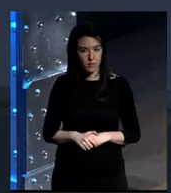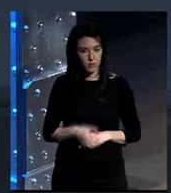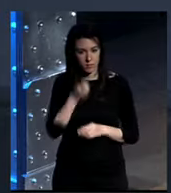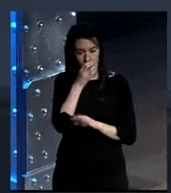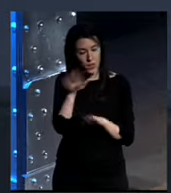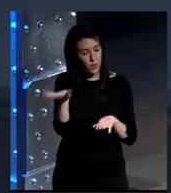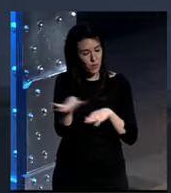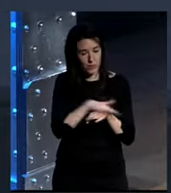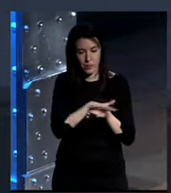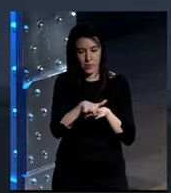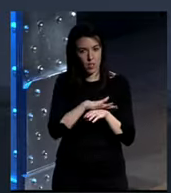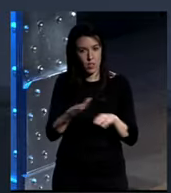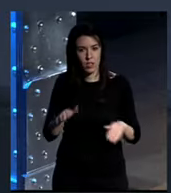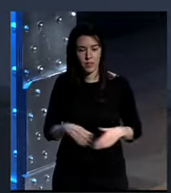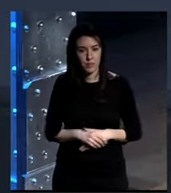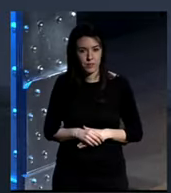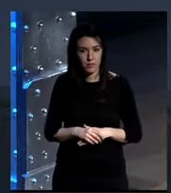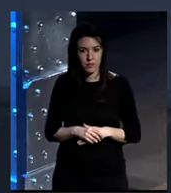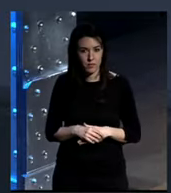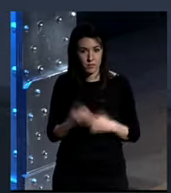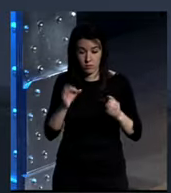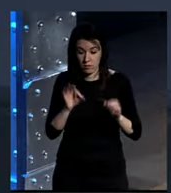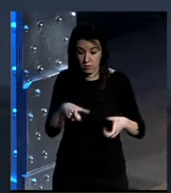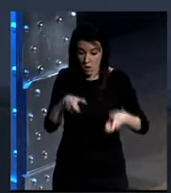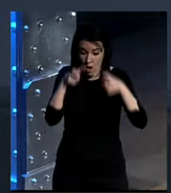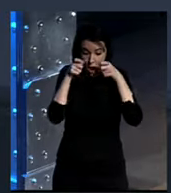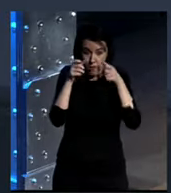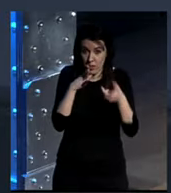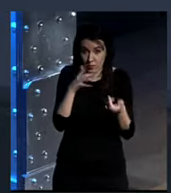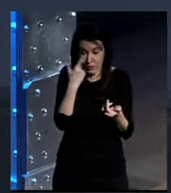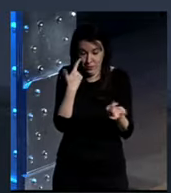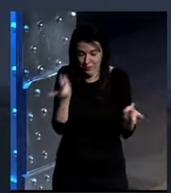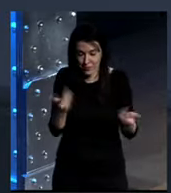Bueno, perdonadme. Me voy a poner las gafas porque no...